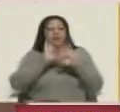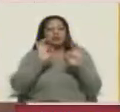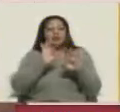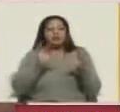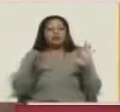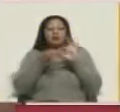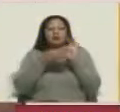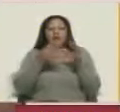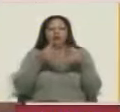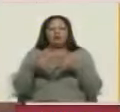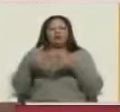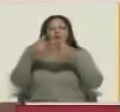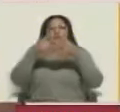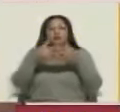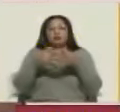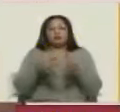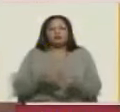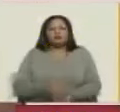aliados de los gringos, ¿eh?